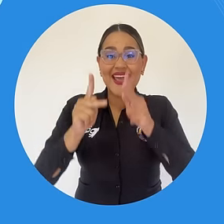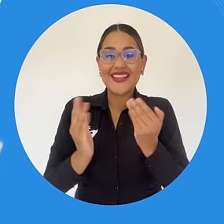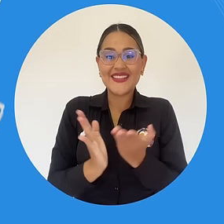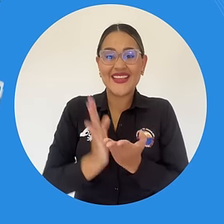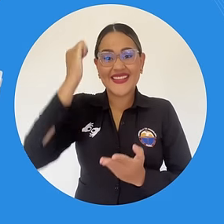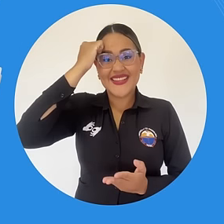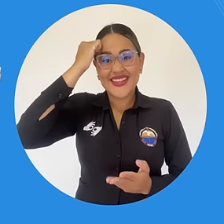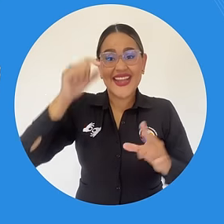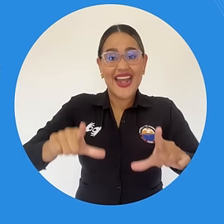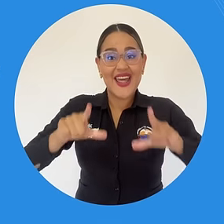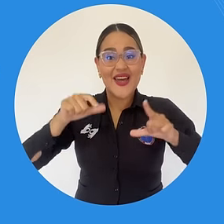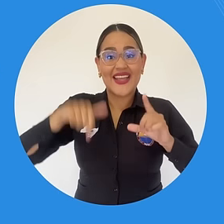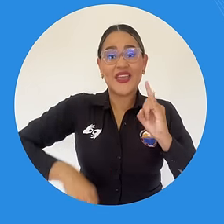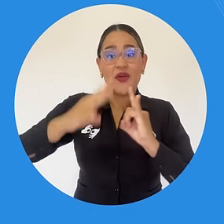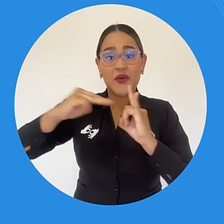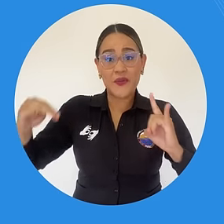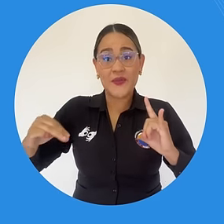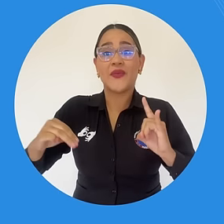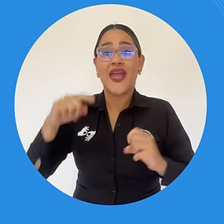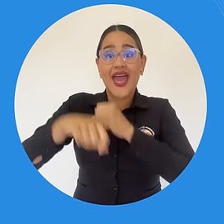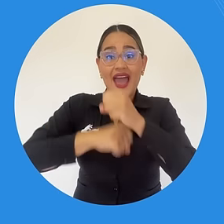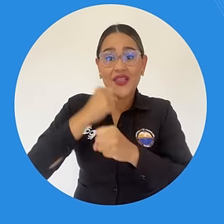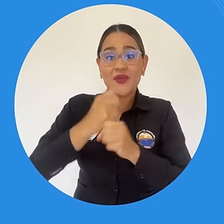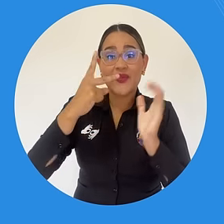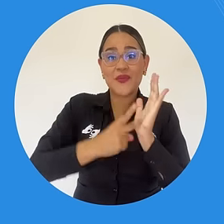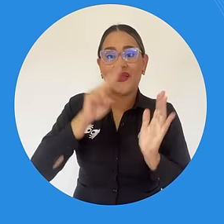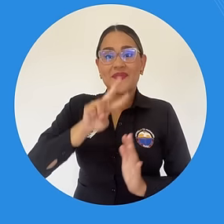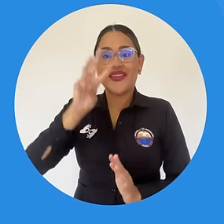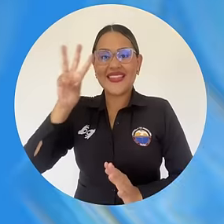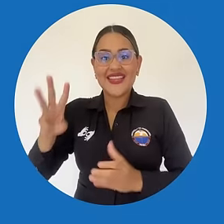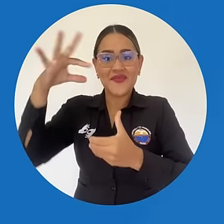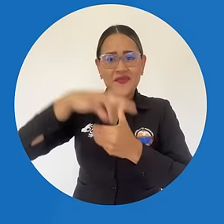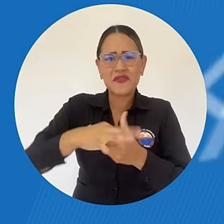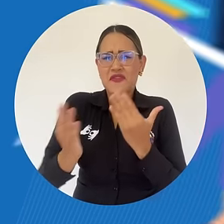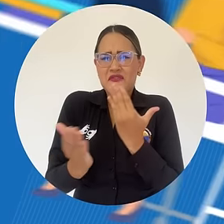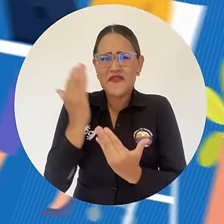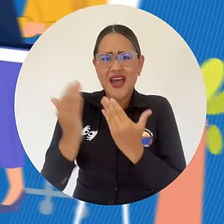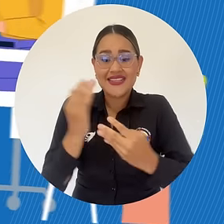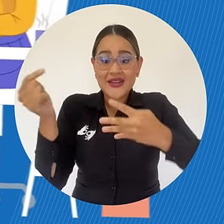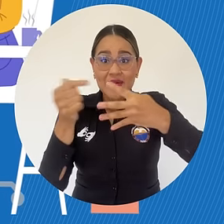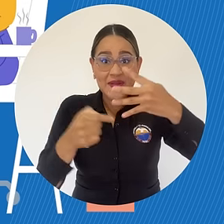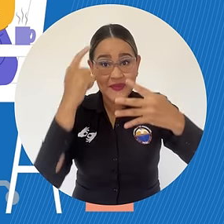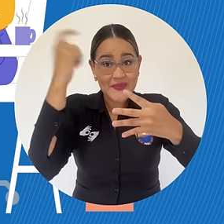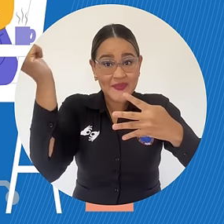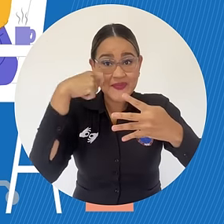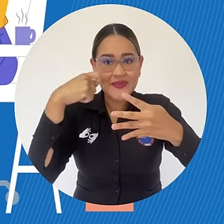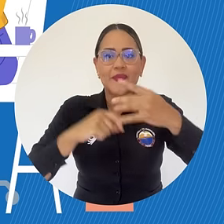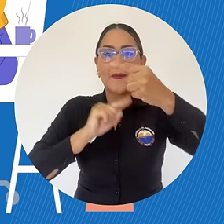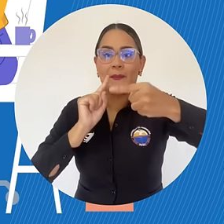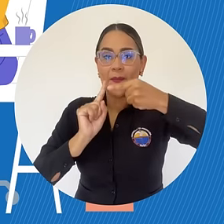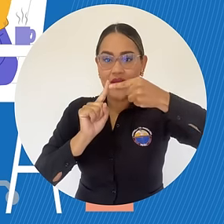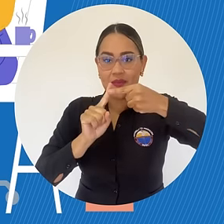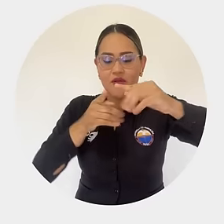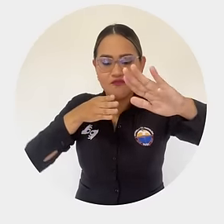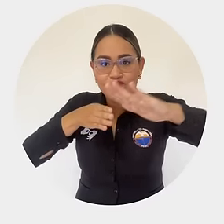Hola, estudiante, docente y graduado de UniMagdalena. Votar en las elecciones 2023 es muy fácil. Aquí te enseño cuatro